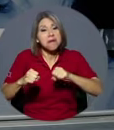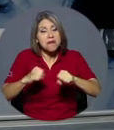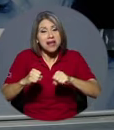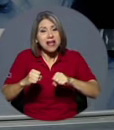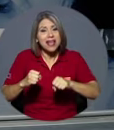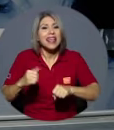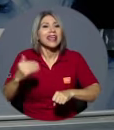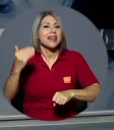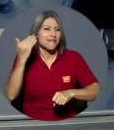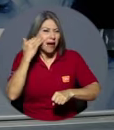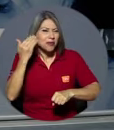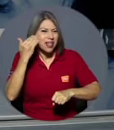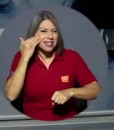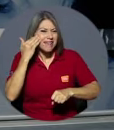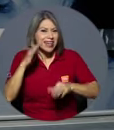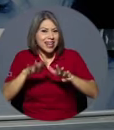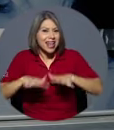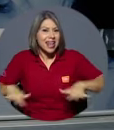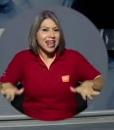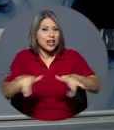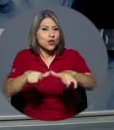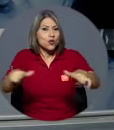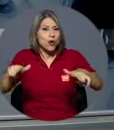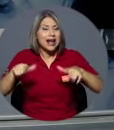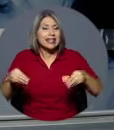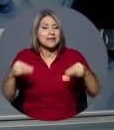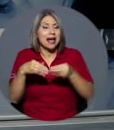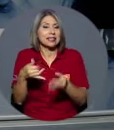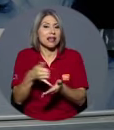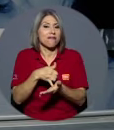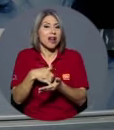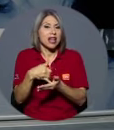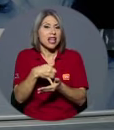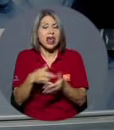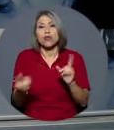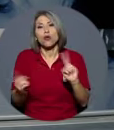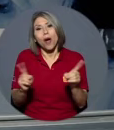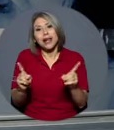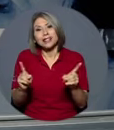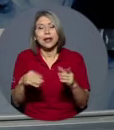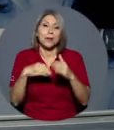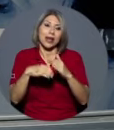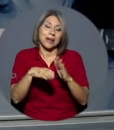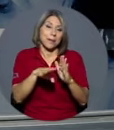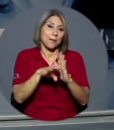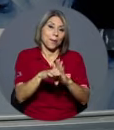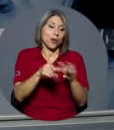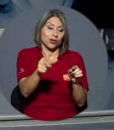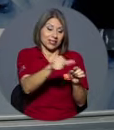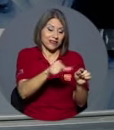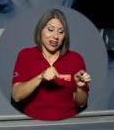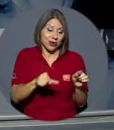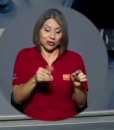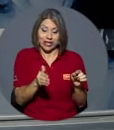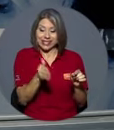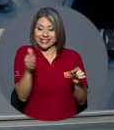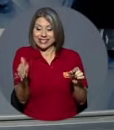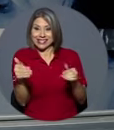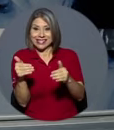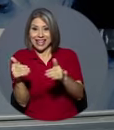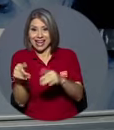sobre todo en aquellas zonas de mayor fragilidad. ¿Cuáles son zonas de mayor fragilidad? A lo largo de los cauces de los ríos, por ejemplo, que muchas veces